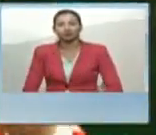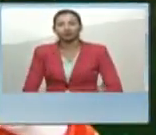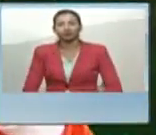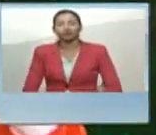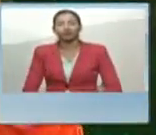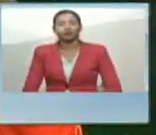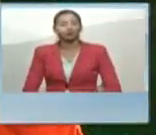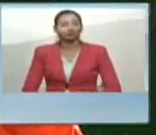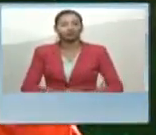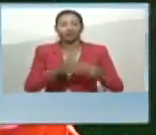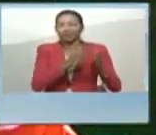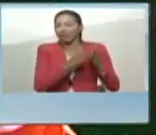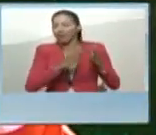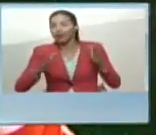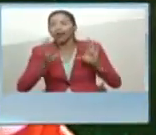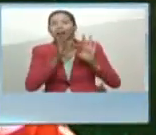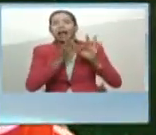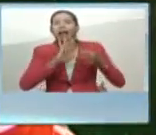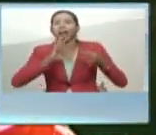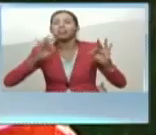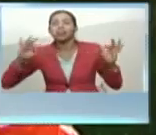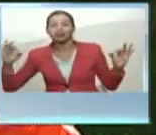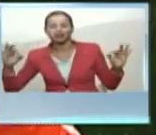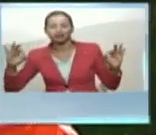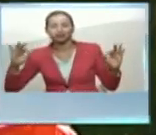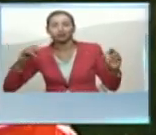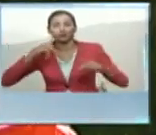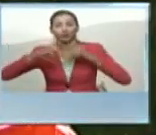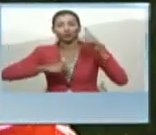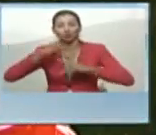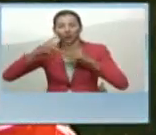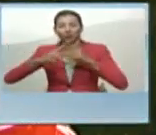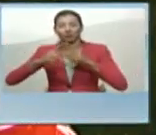cadenas productivas y las cadenas distributivas.